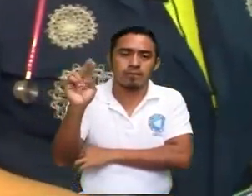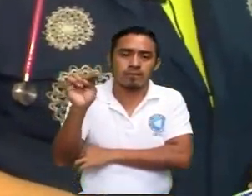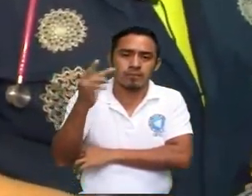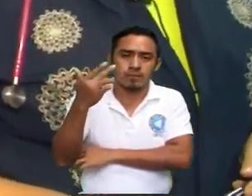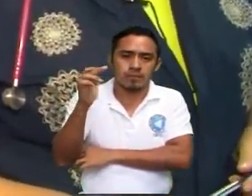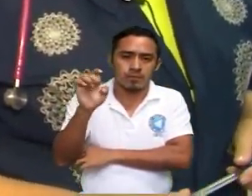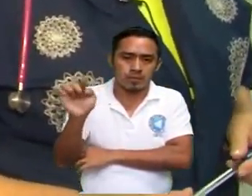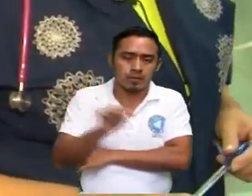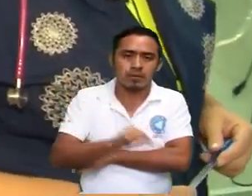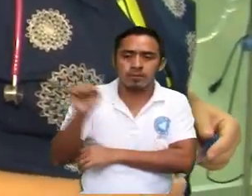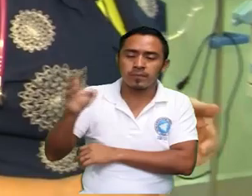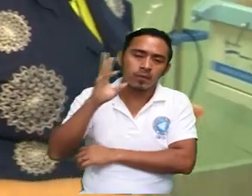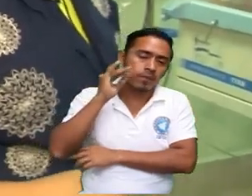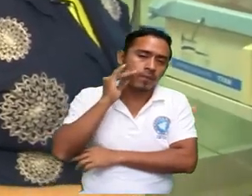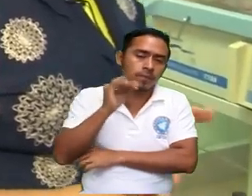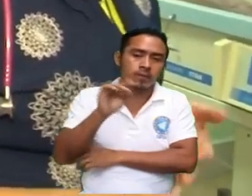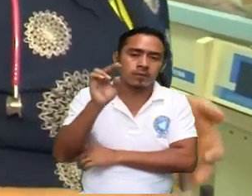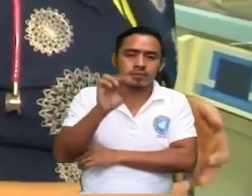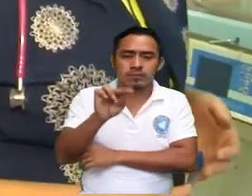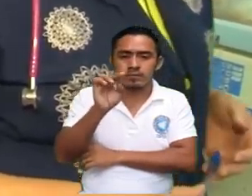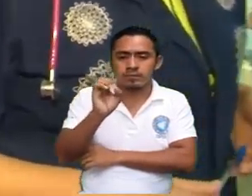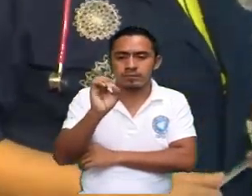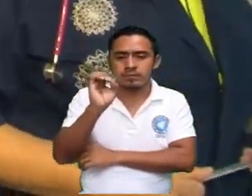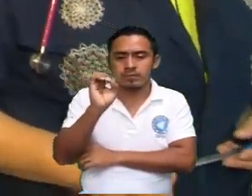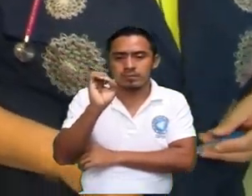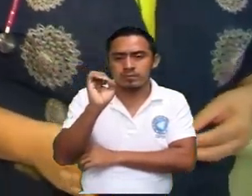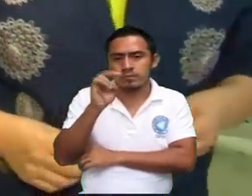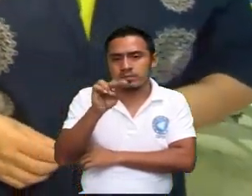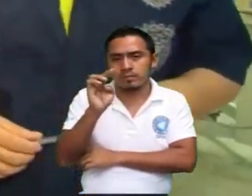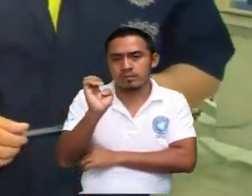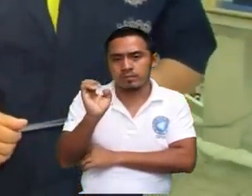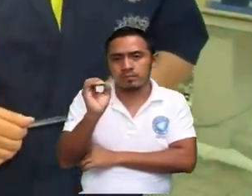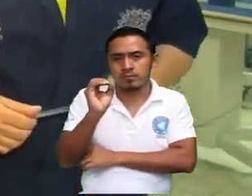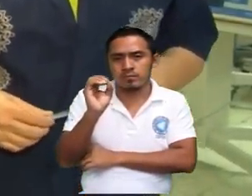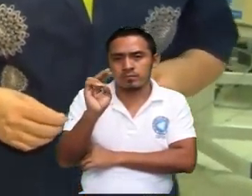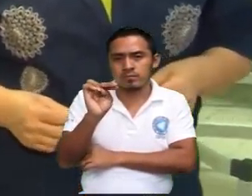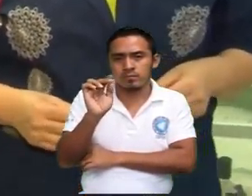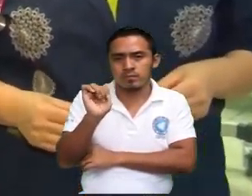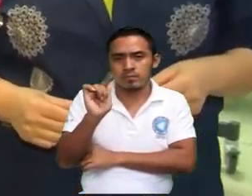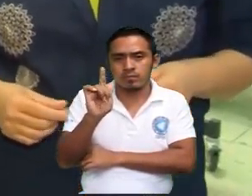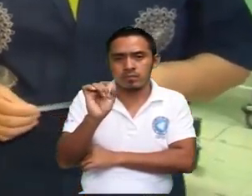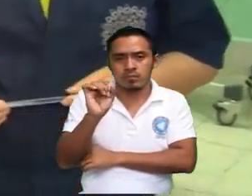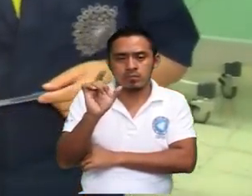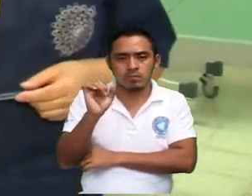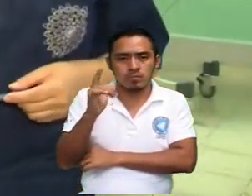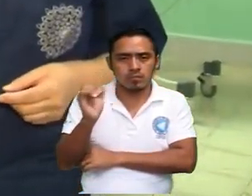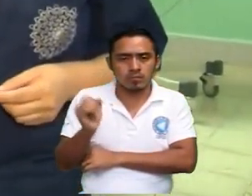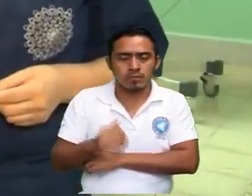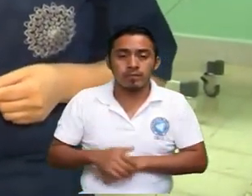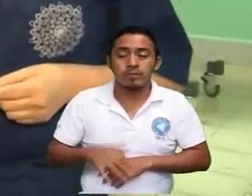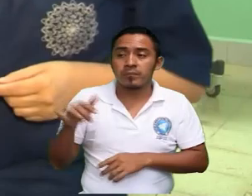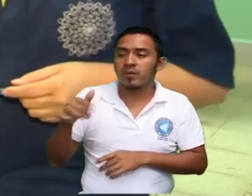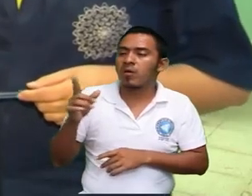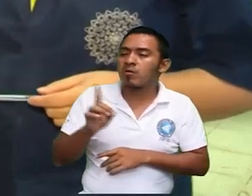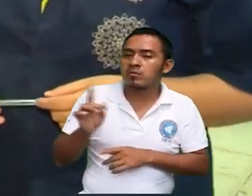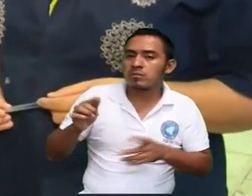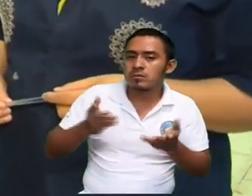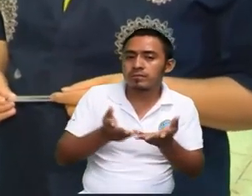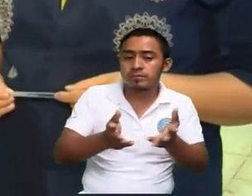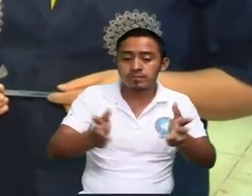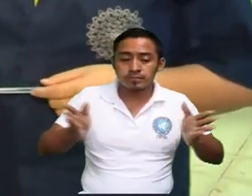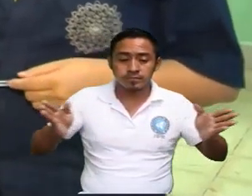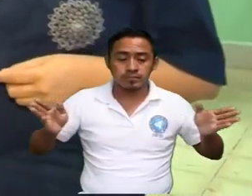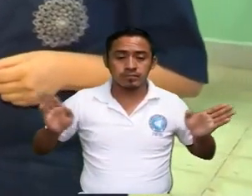neonatóloga de esta unidad de referencia nacional. Doctora, ahorita nos encontramos en el área de... la sala de